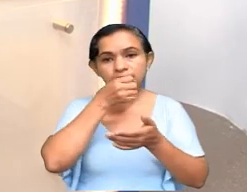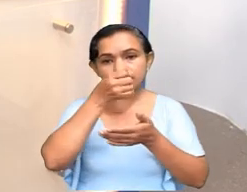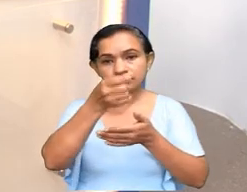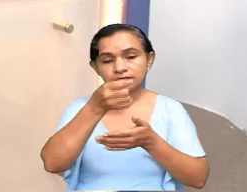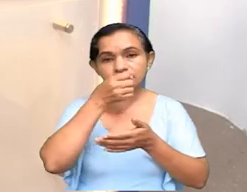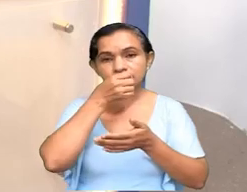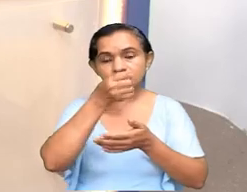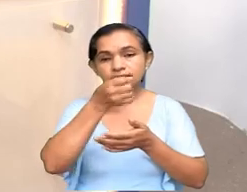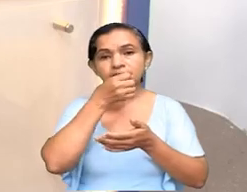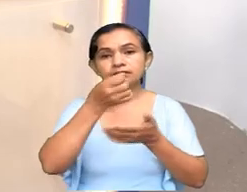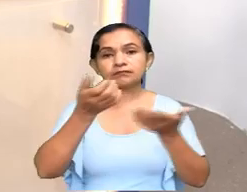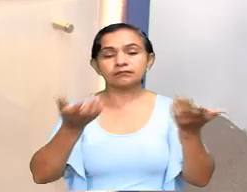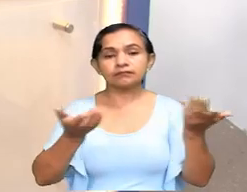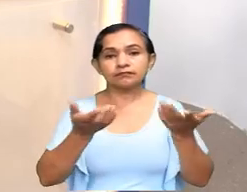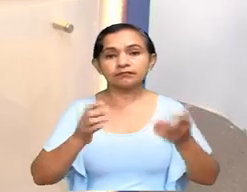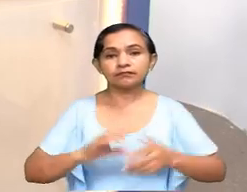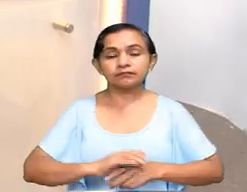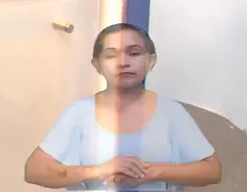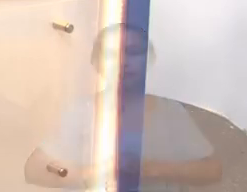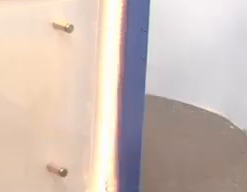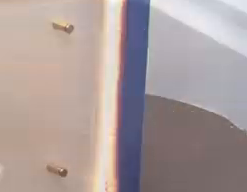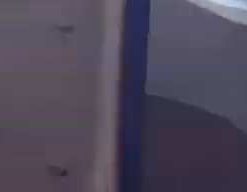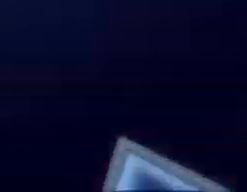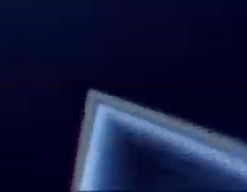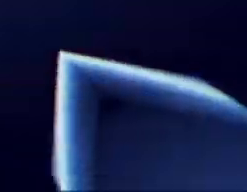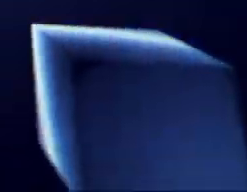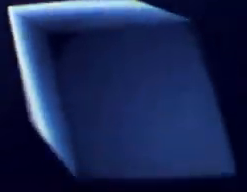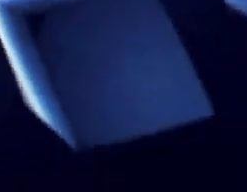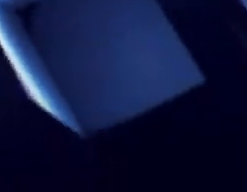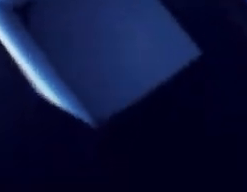de Noticias Internacionales.